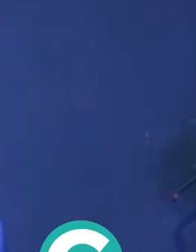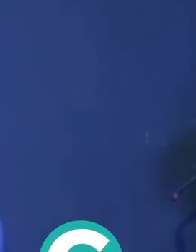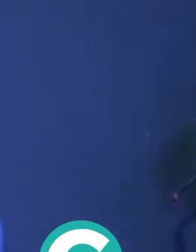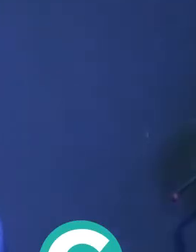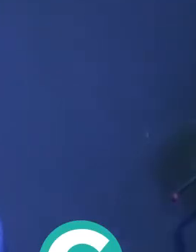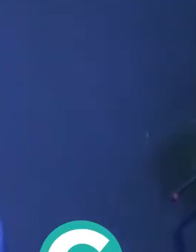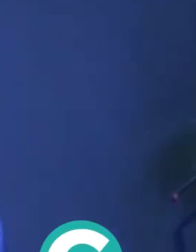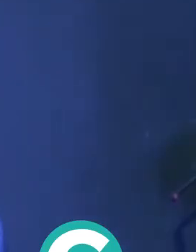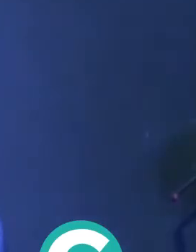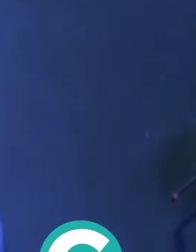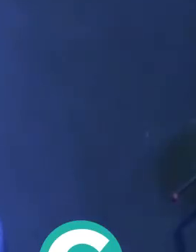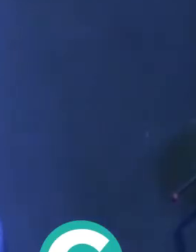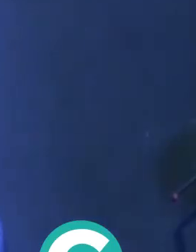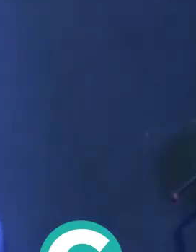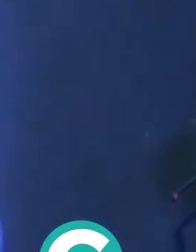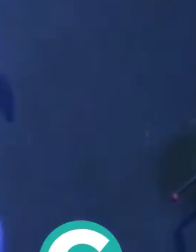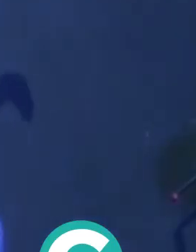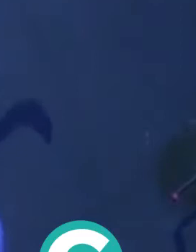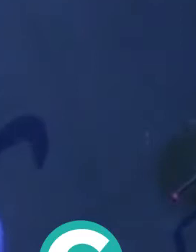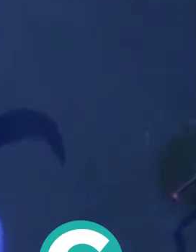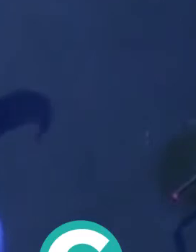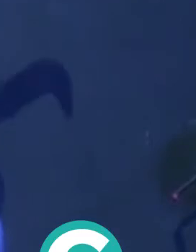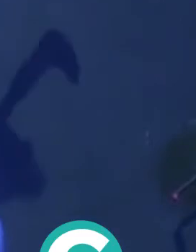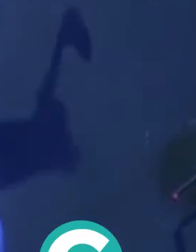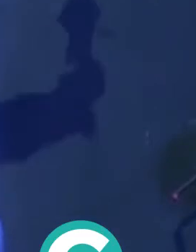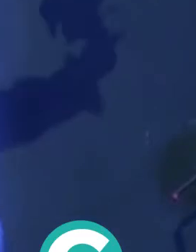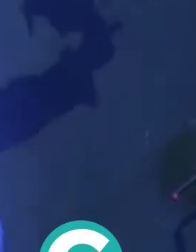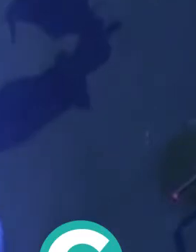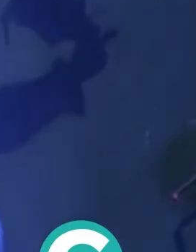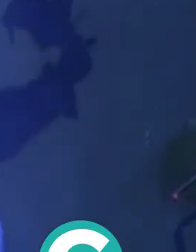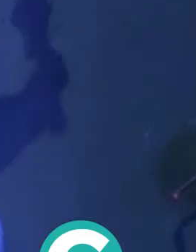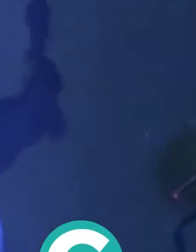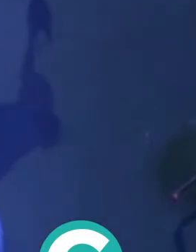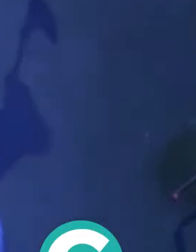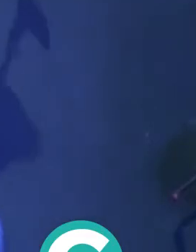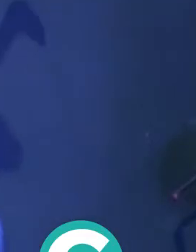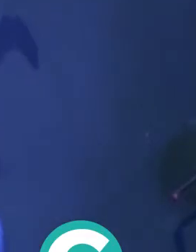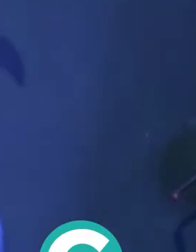porquería. Veo lo que yo hago, que soy un conceptualista.